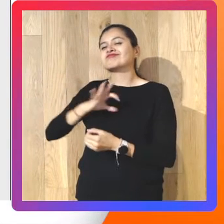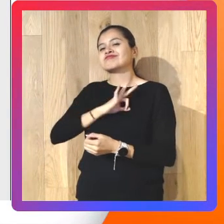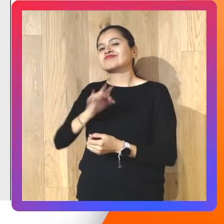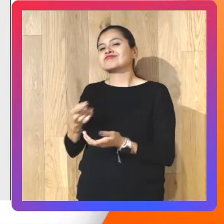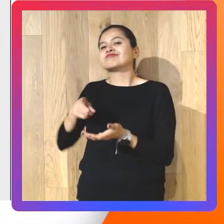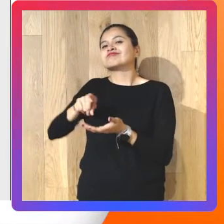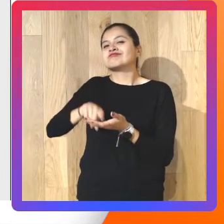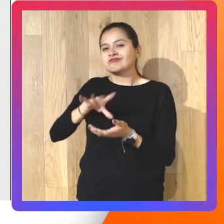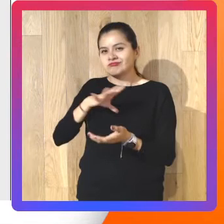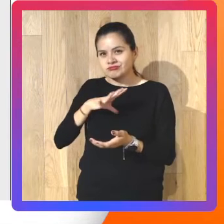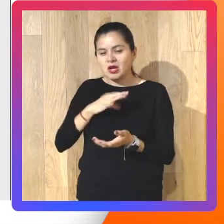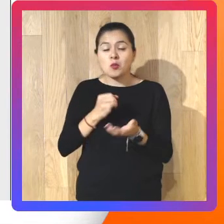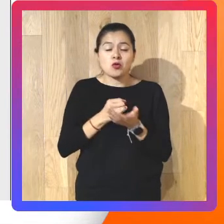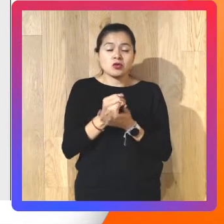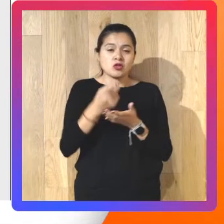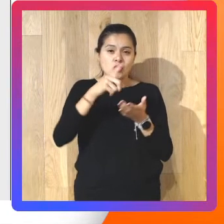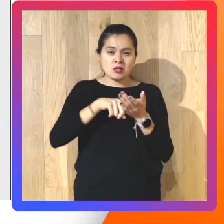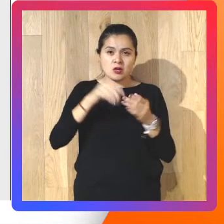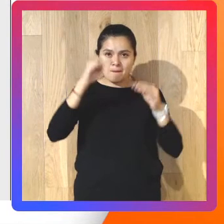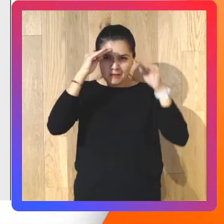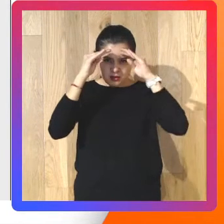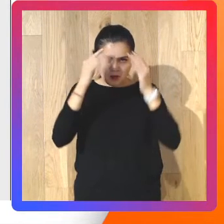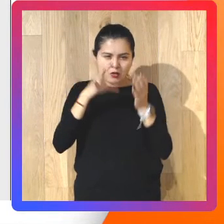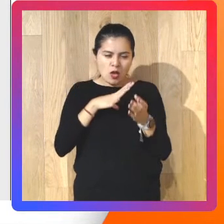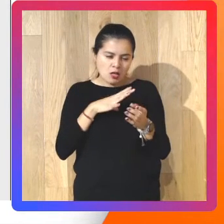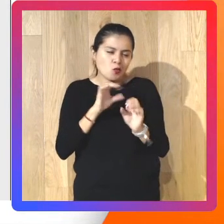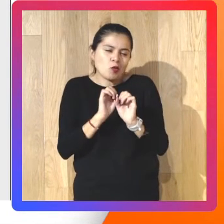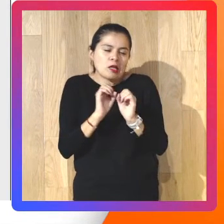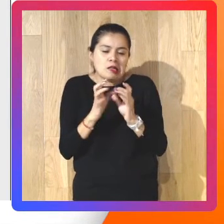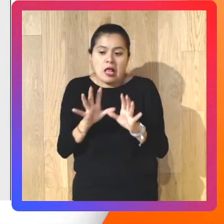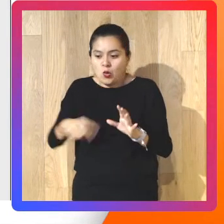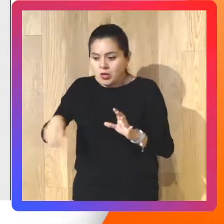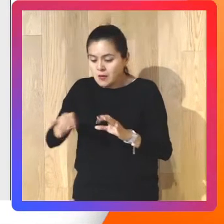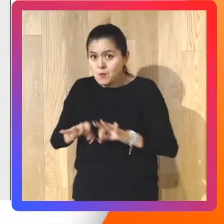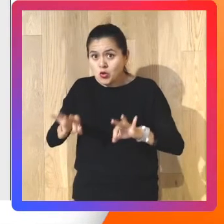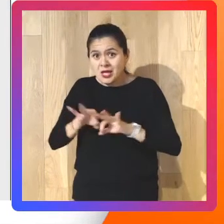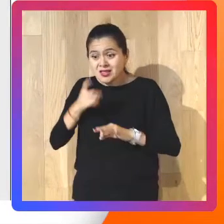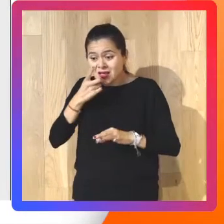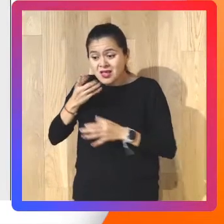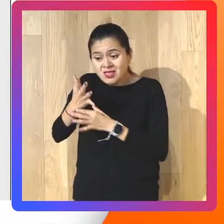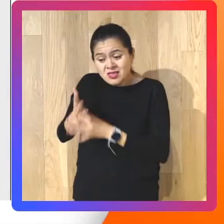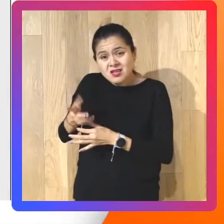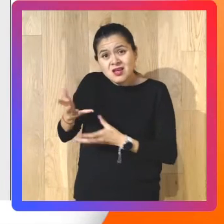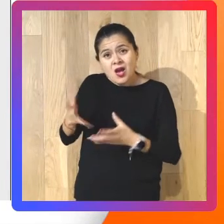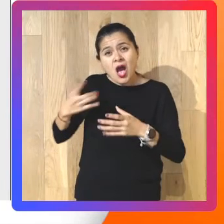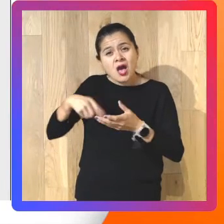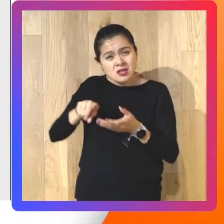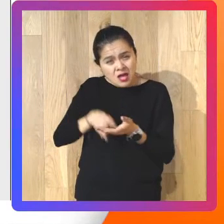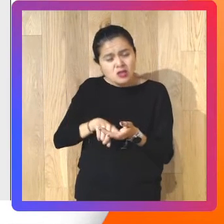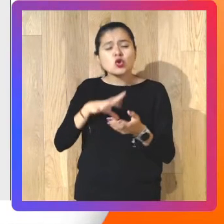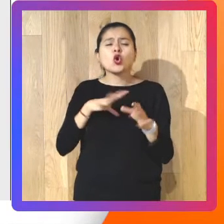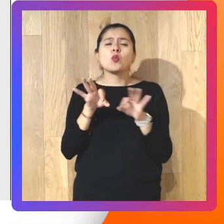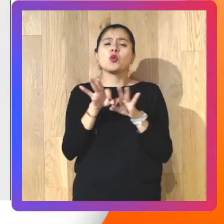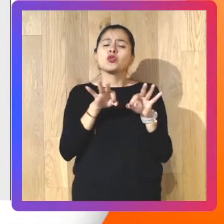de decisiones por empresa, por industria, y evidentemente también a través de los organismos empresariales. Los organismos